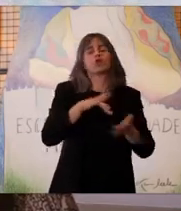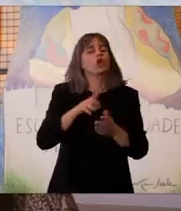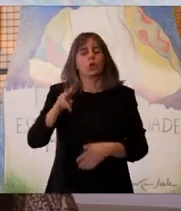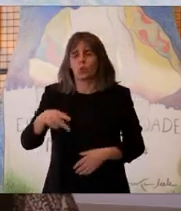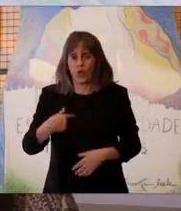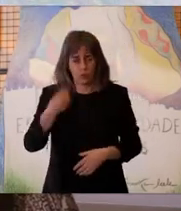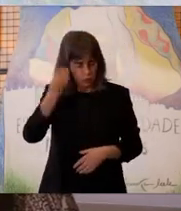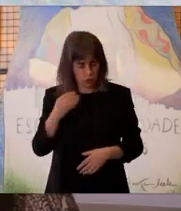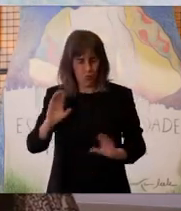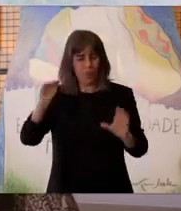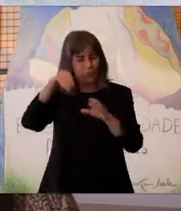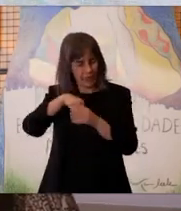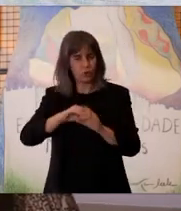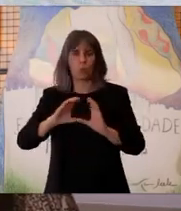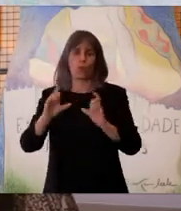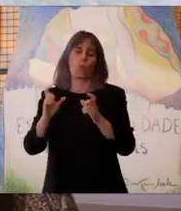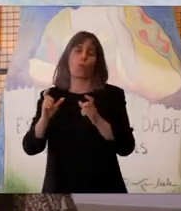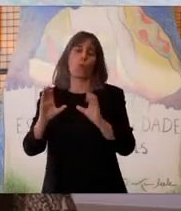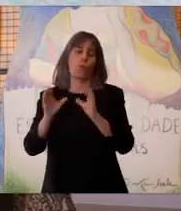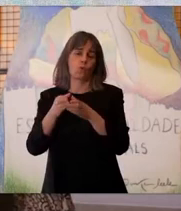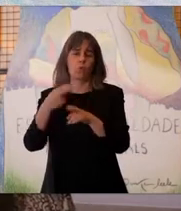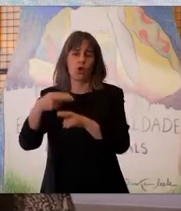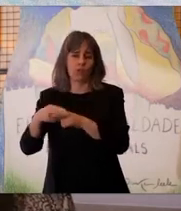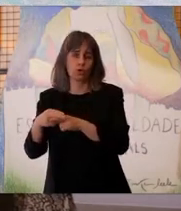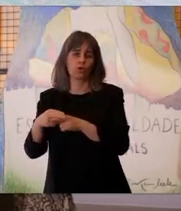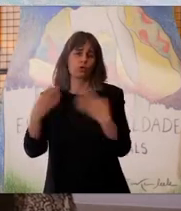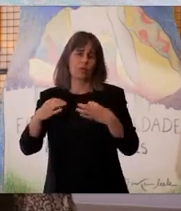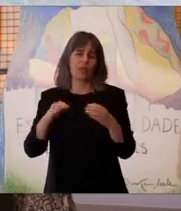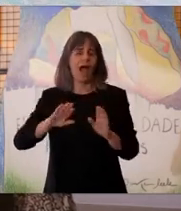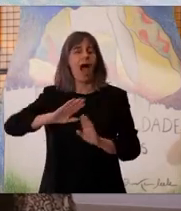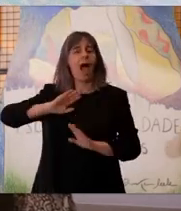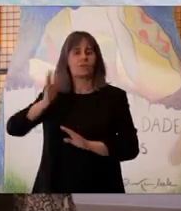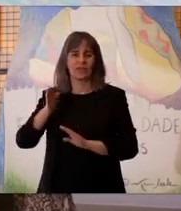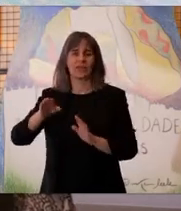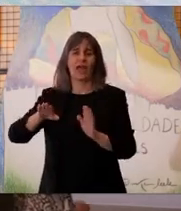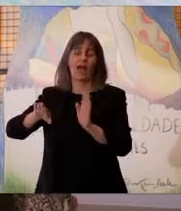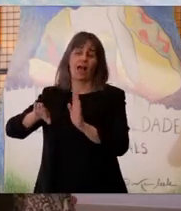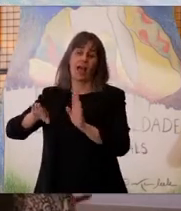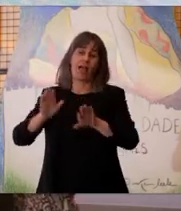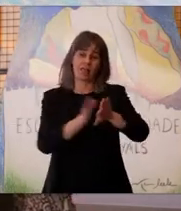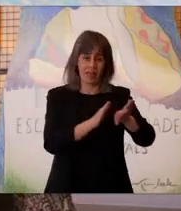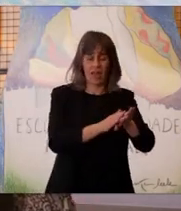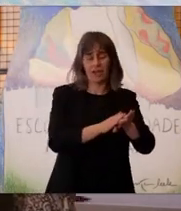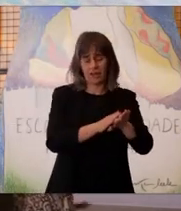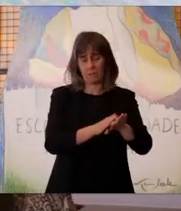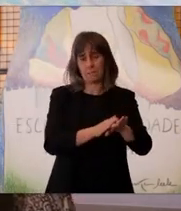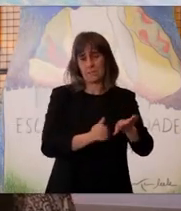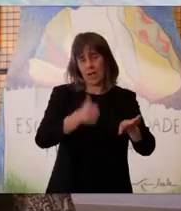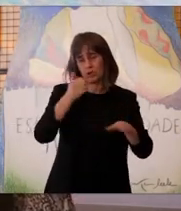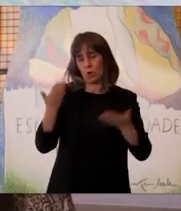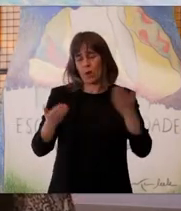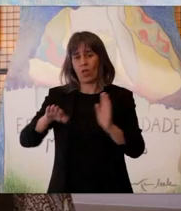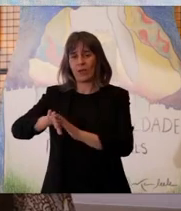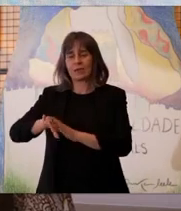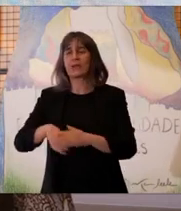creo que desgraciadamente a veces afecta más a la izquierda que a la derecha por razones que también están analizadas y que aquí no cabe pero